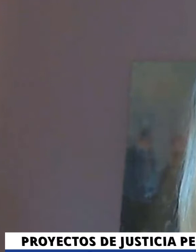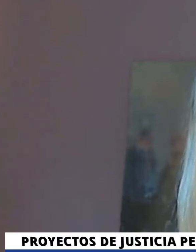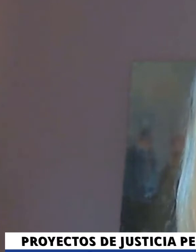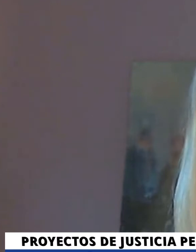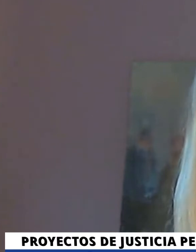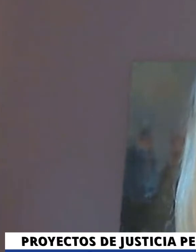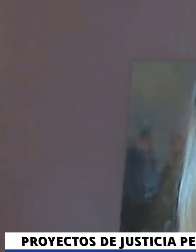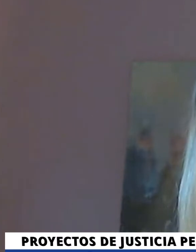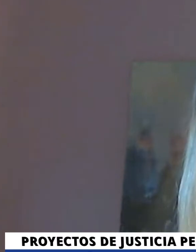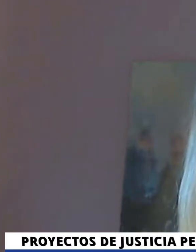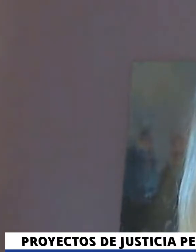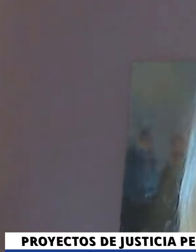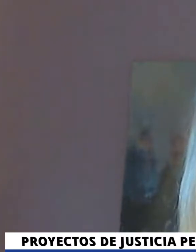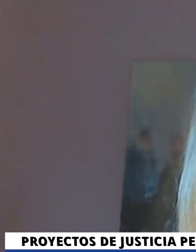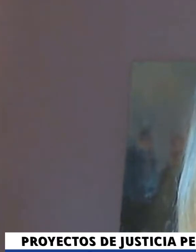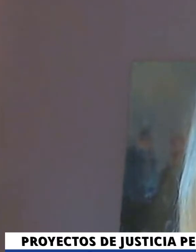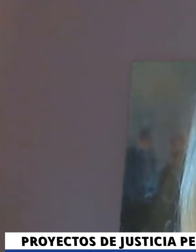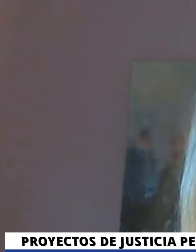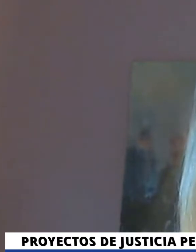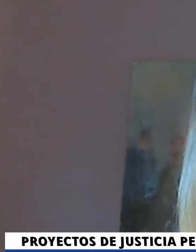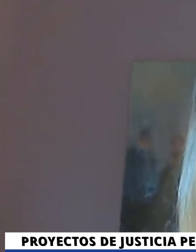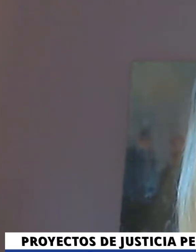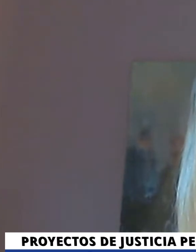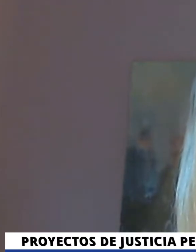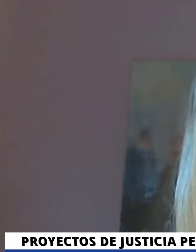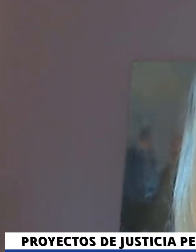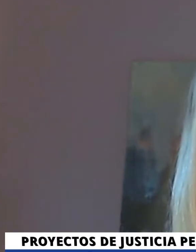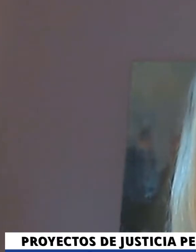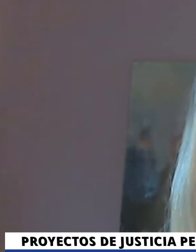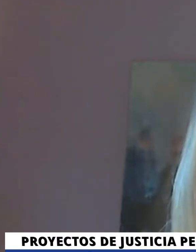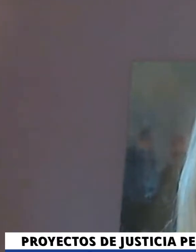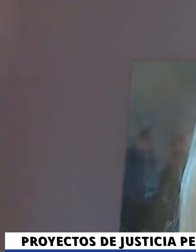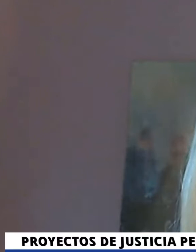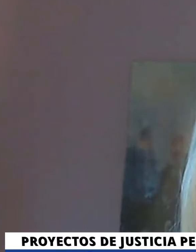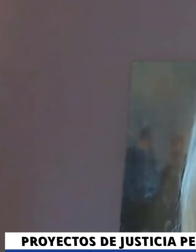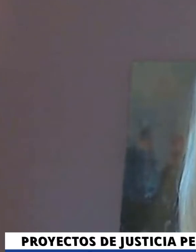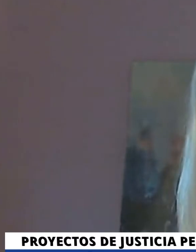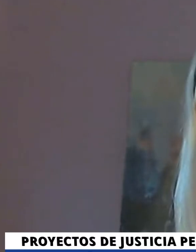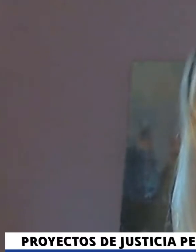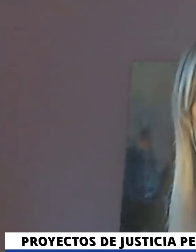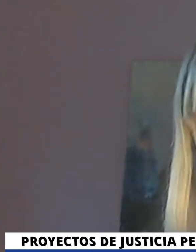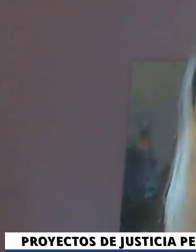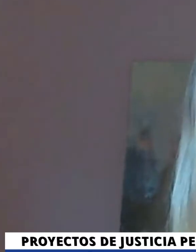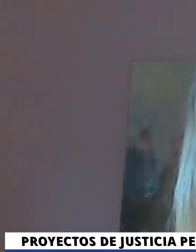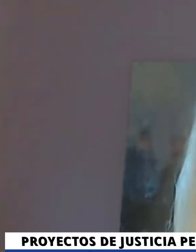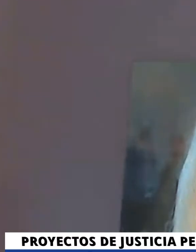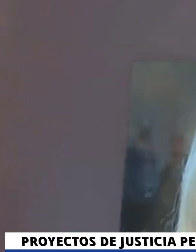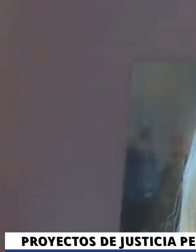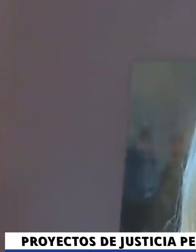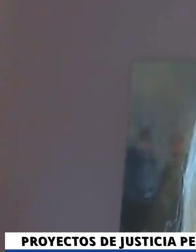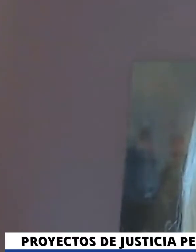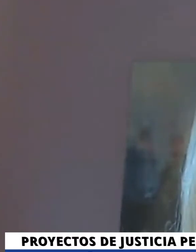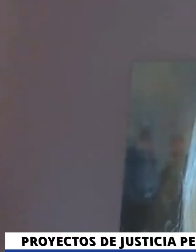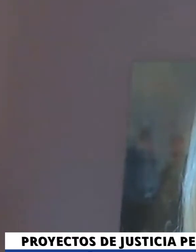una articulación sencilla para la víctima, que se mezcle lo particular con lo provincial, con lo